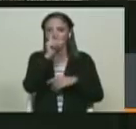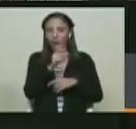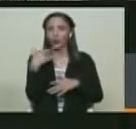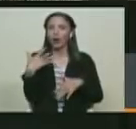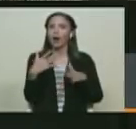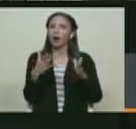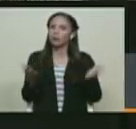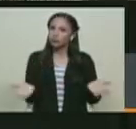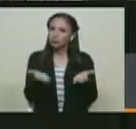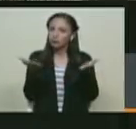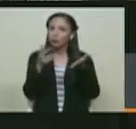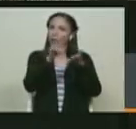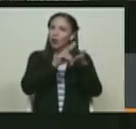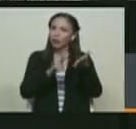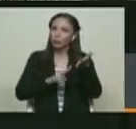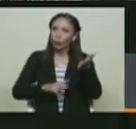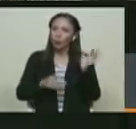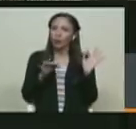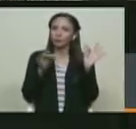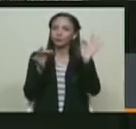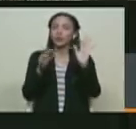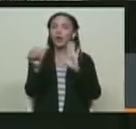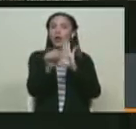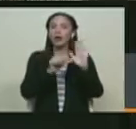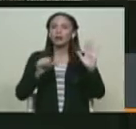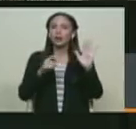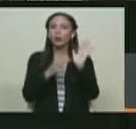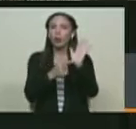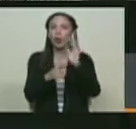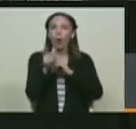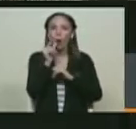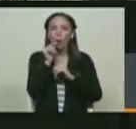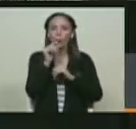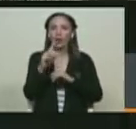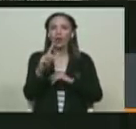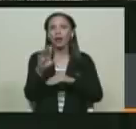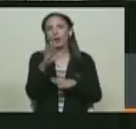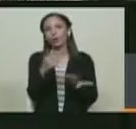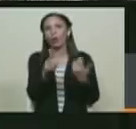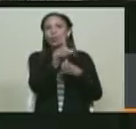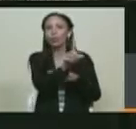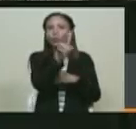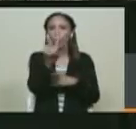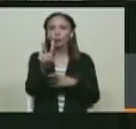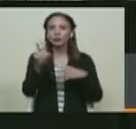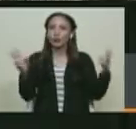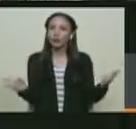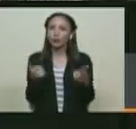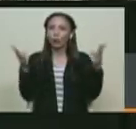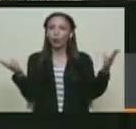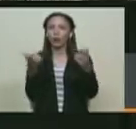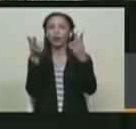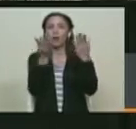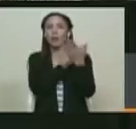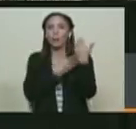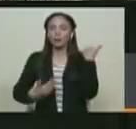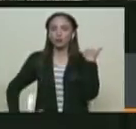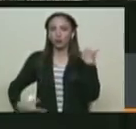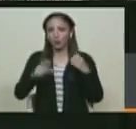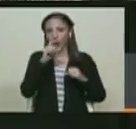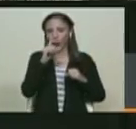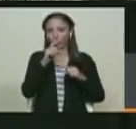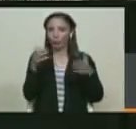lectura del artículo de Ignacio Ramonet, Las 12 victorias del presidente Maduro. Y el equipo de